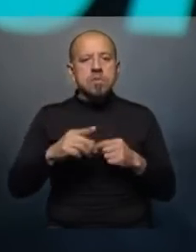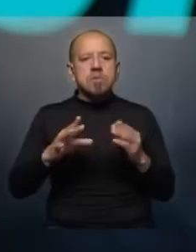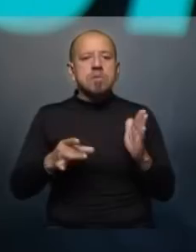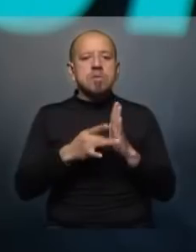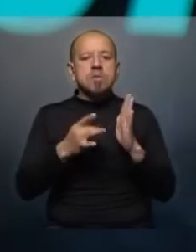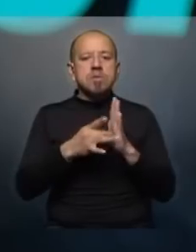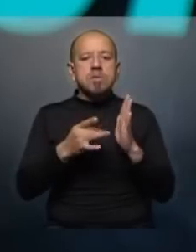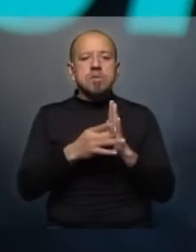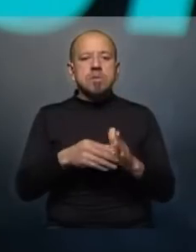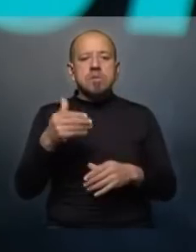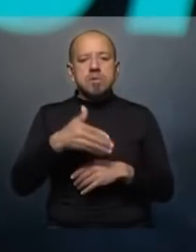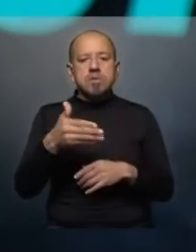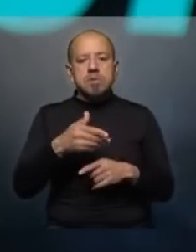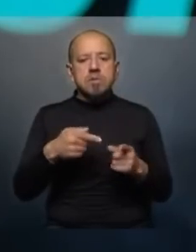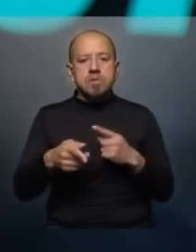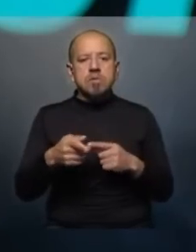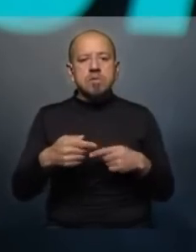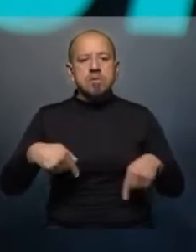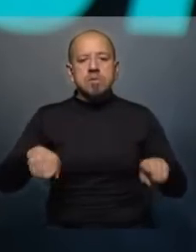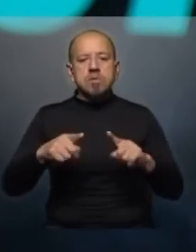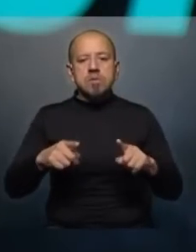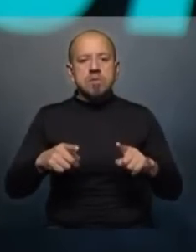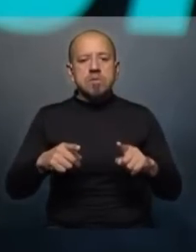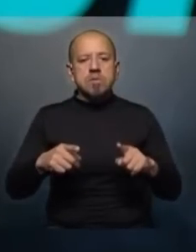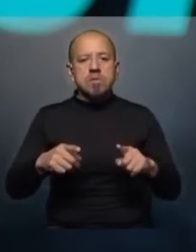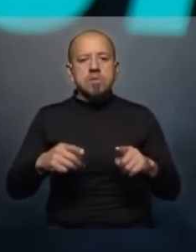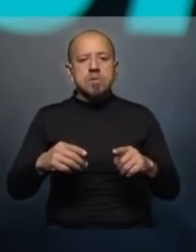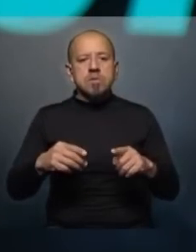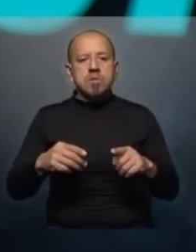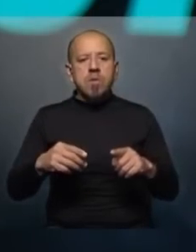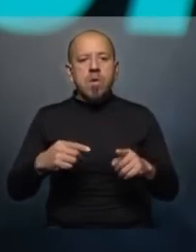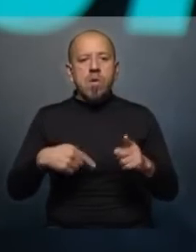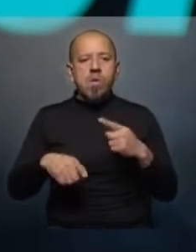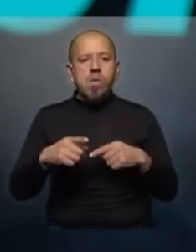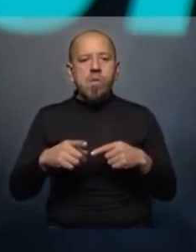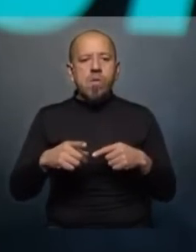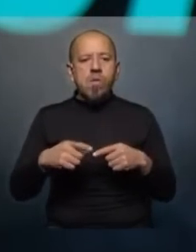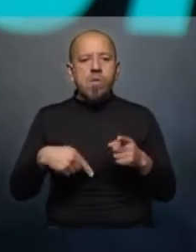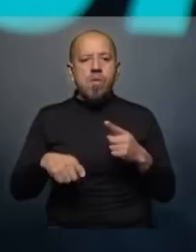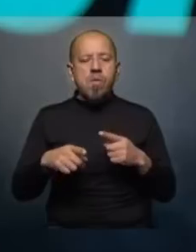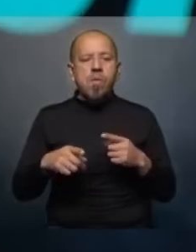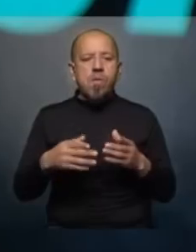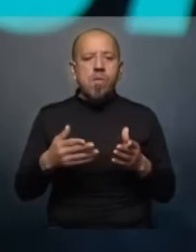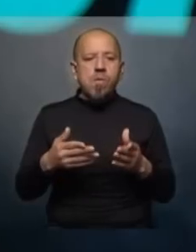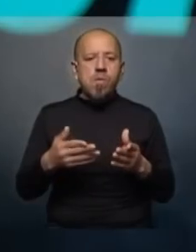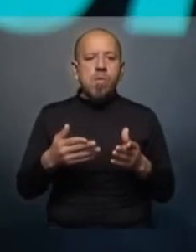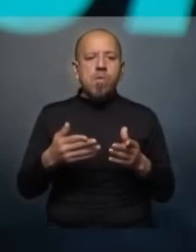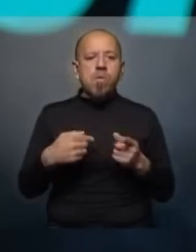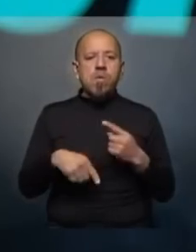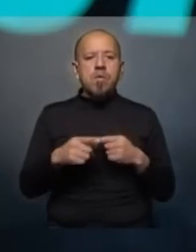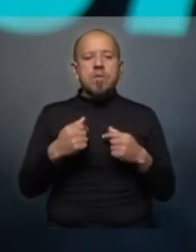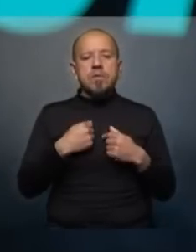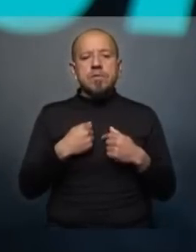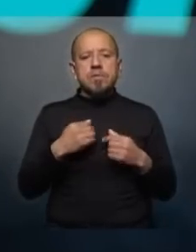de la asistencia que se brinda que son elementos que están indisolublemente ligados este y por lo tanto defendemos nuestra